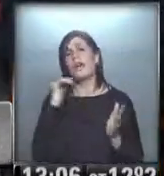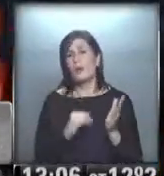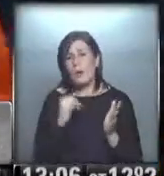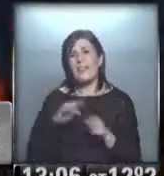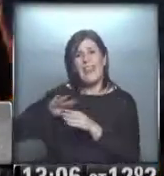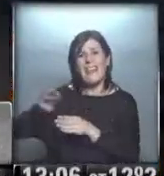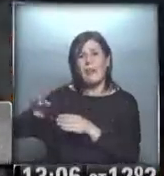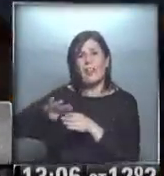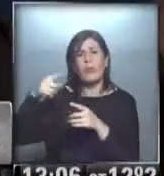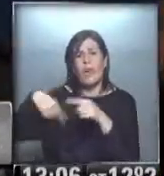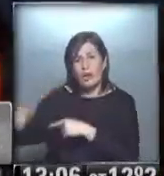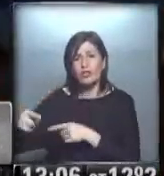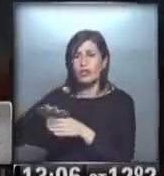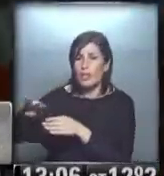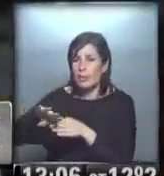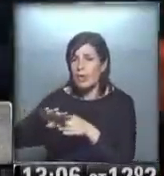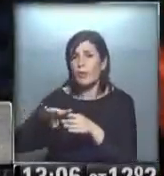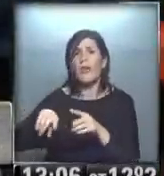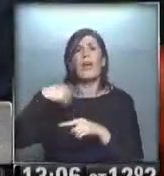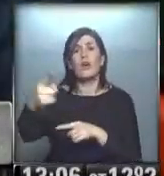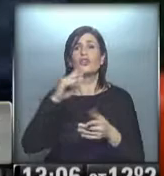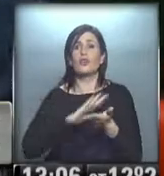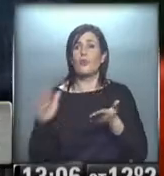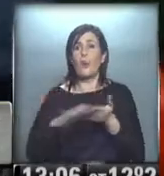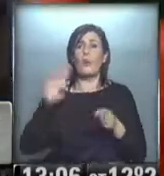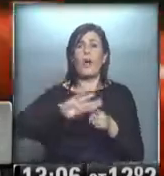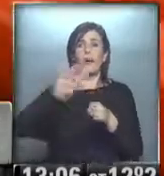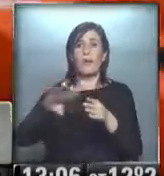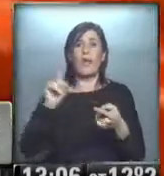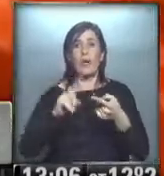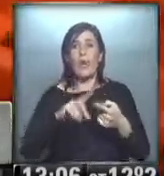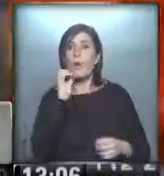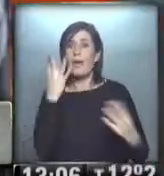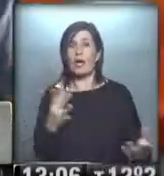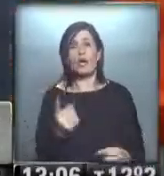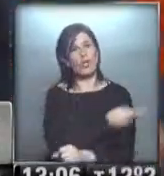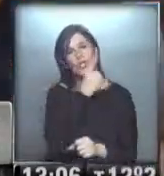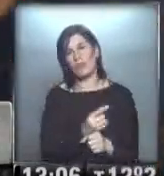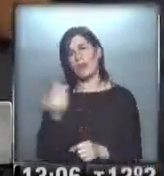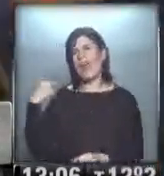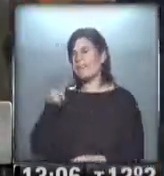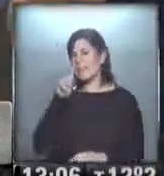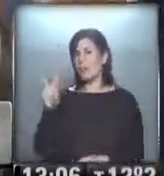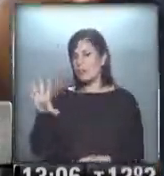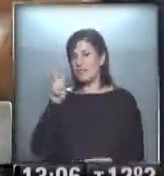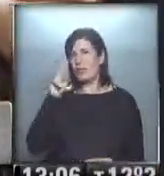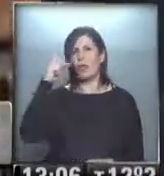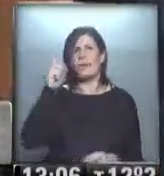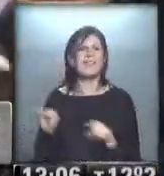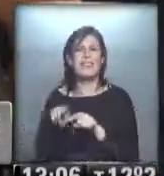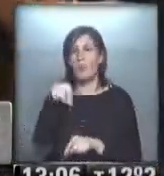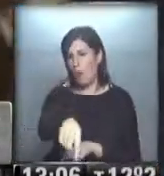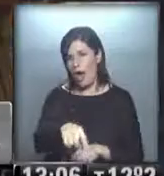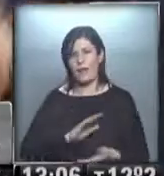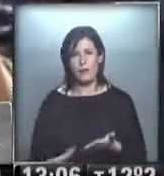acreedor puede tener un acuerdo más beneficioso que el alcanzado en los canjes de 2005 y 2010. Y a los respaldos de países, líderes,